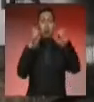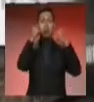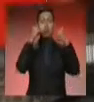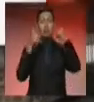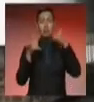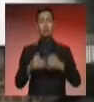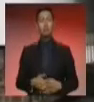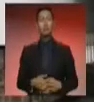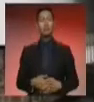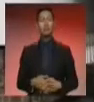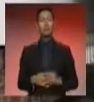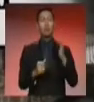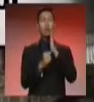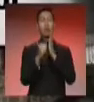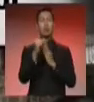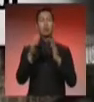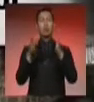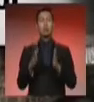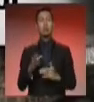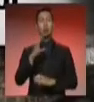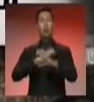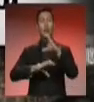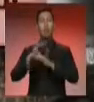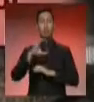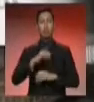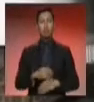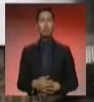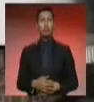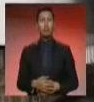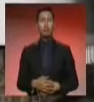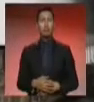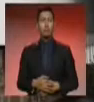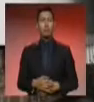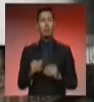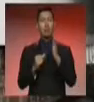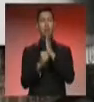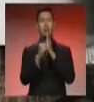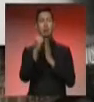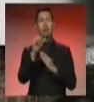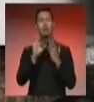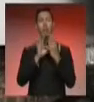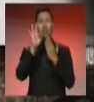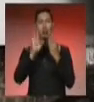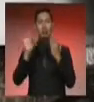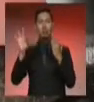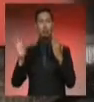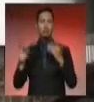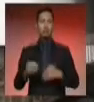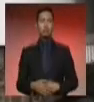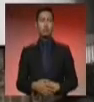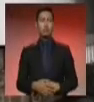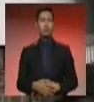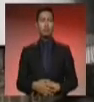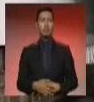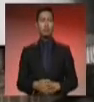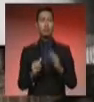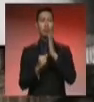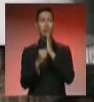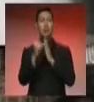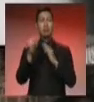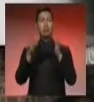Telecomunicaciones, Pablo Campana, Ministerio de Comercio Exterior, Carlos de la Torre, Ministerio de Finanzas, Ricardo